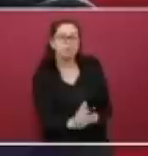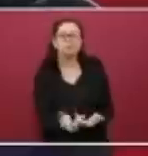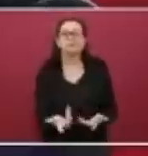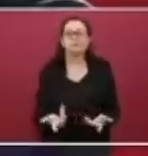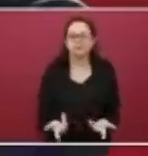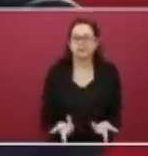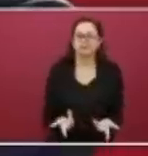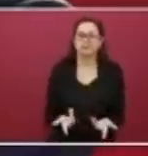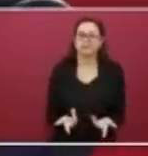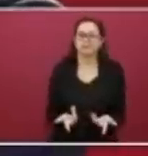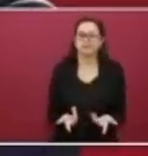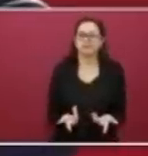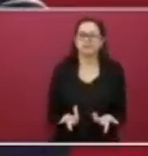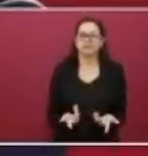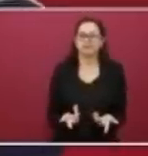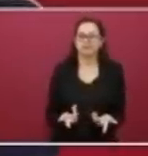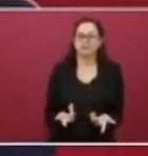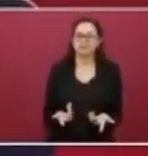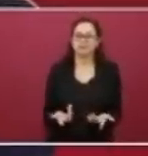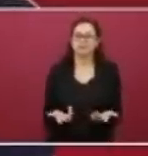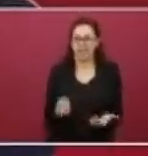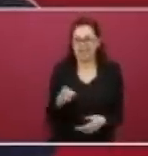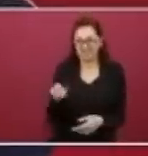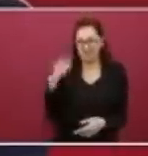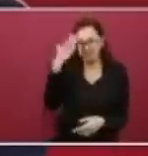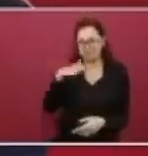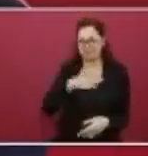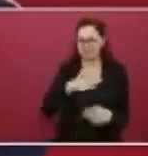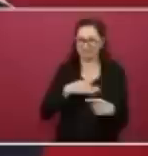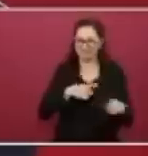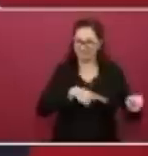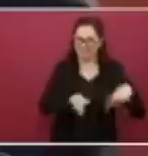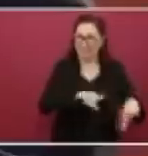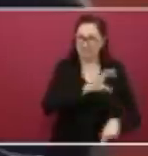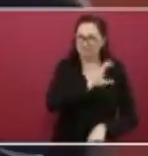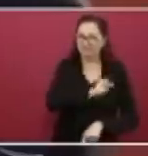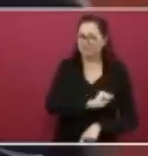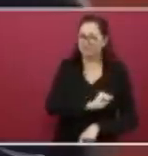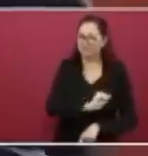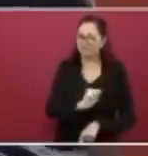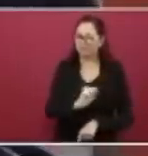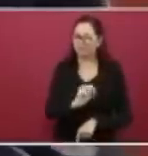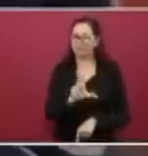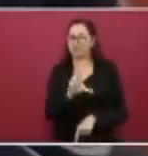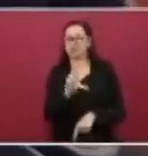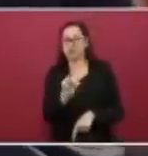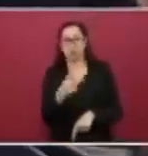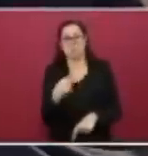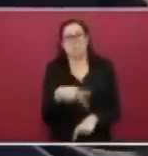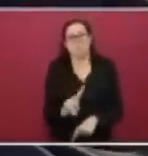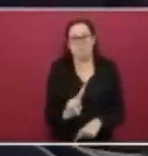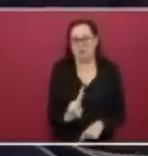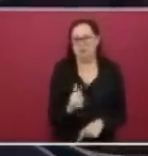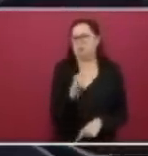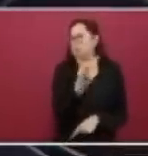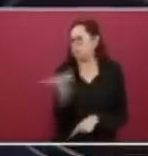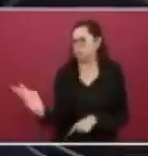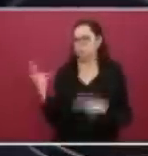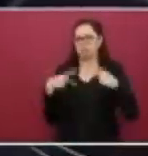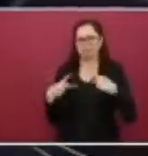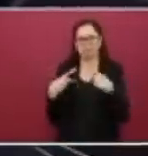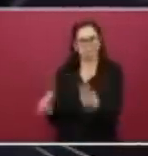saben que no es mi deporte favorito pero si mucha gente del